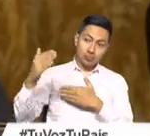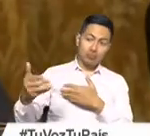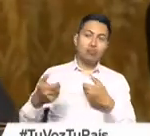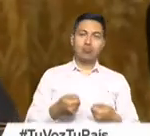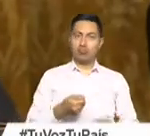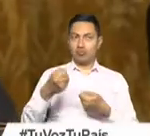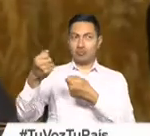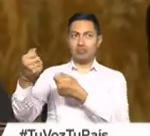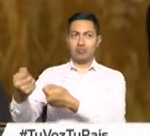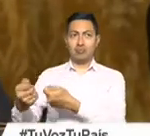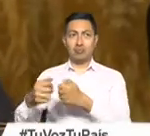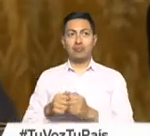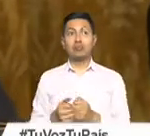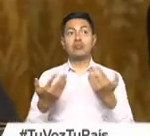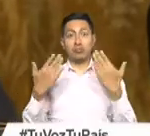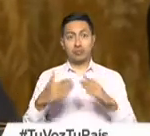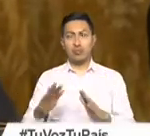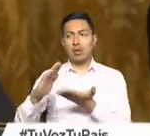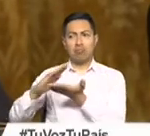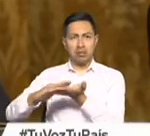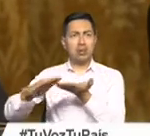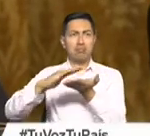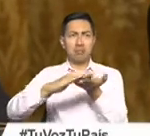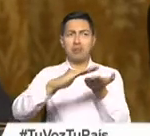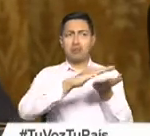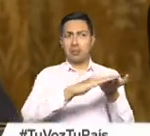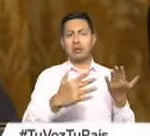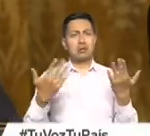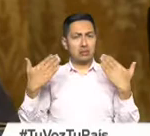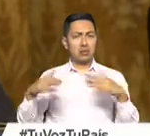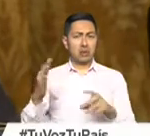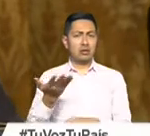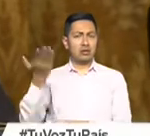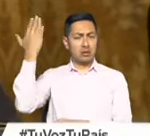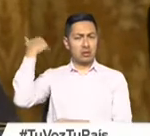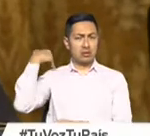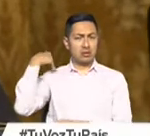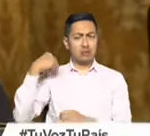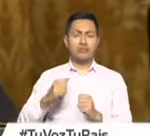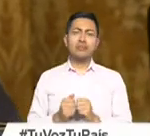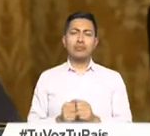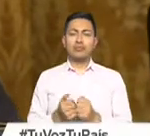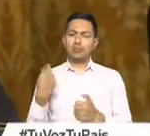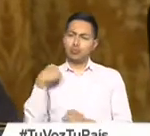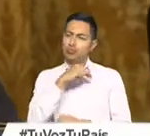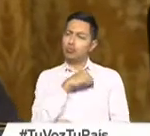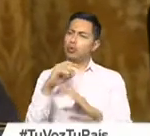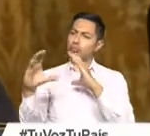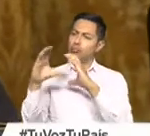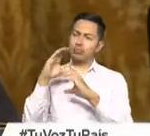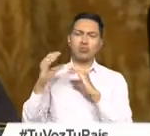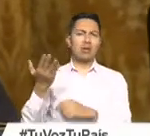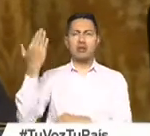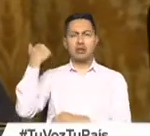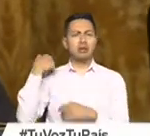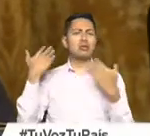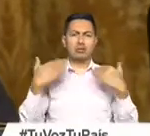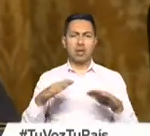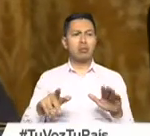Haber otorgado ya indultos antes, inclusive, de tener esta conversación